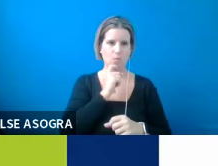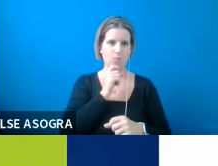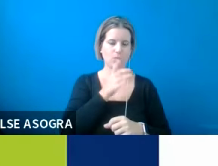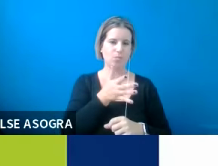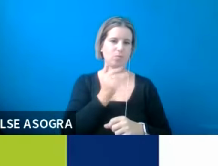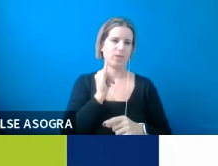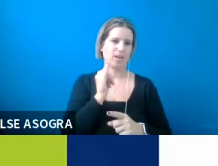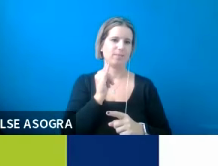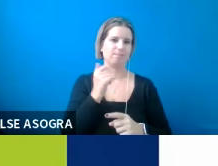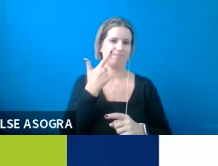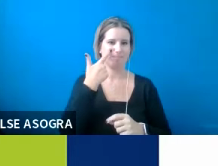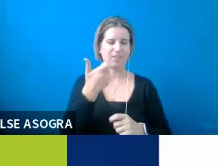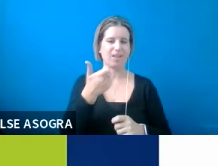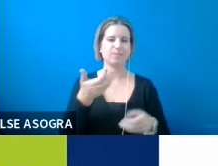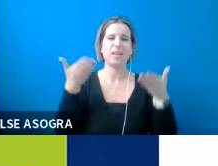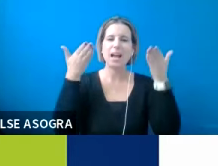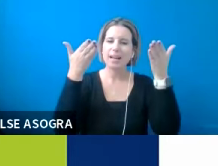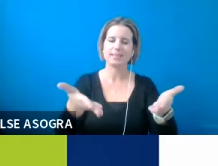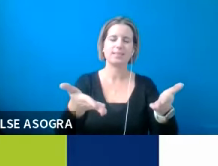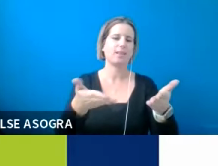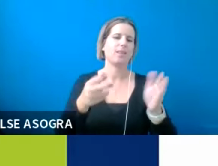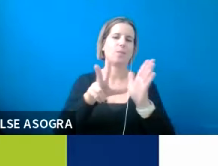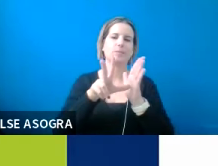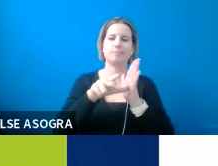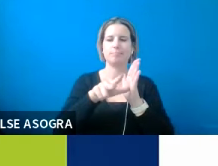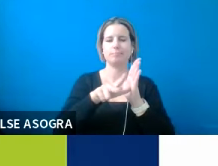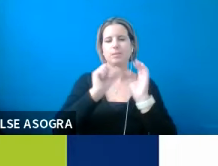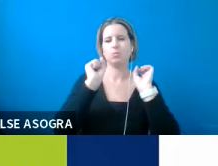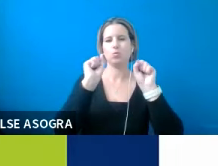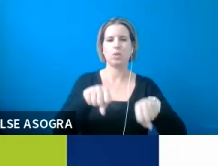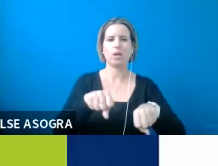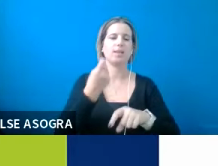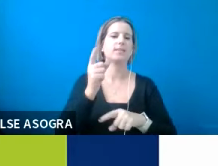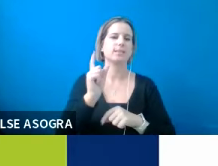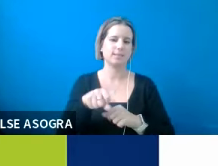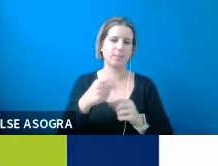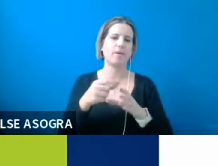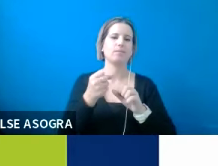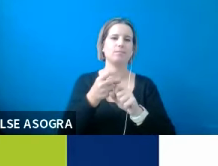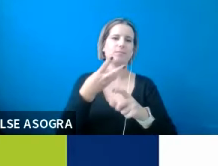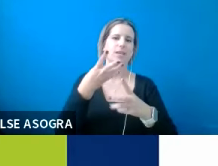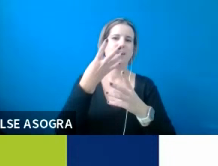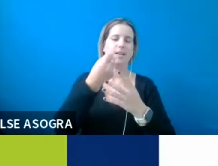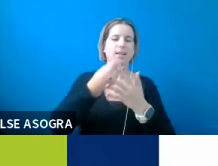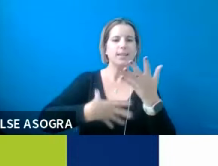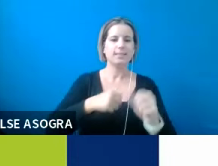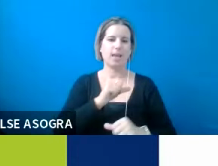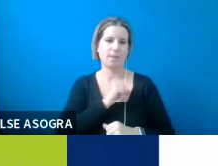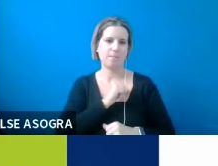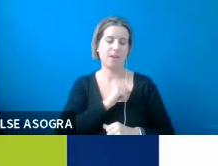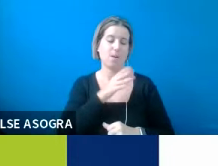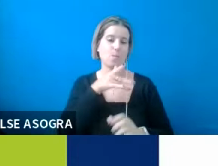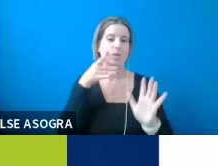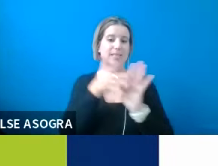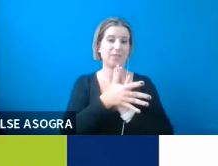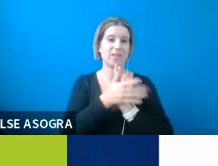la asistencia como todos los servicios sanitarios pues atención temprana a día de hoy también tiene un poquito de lista de espera esto está haciendo que